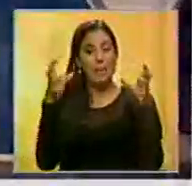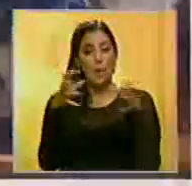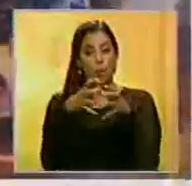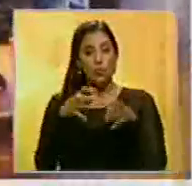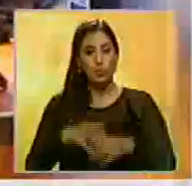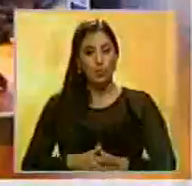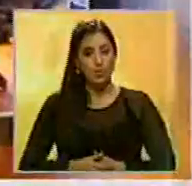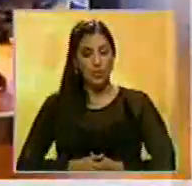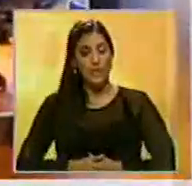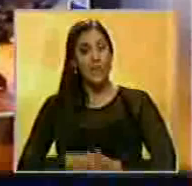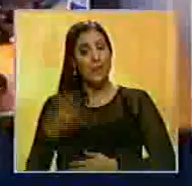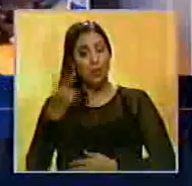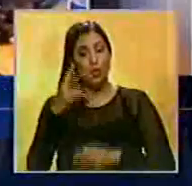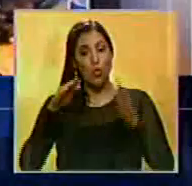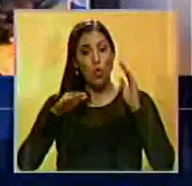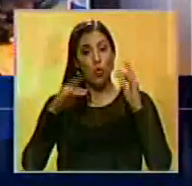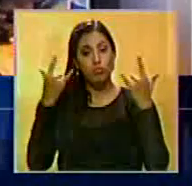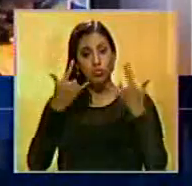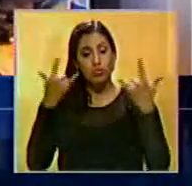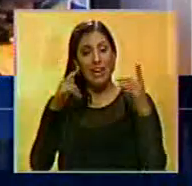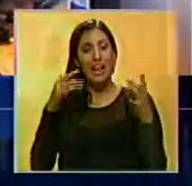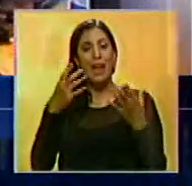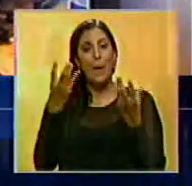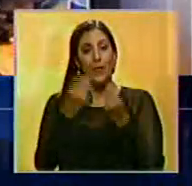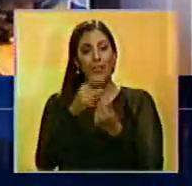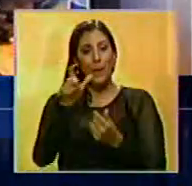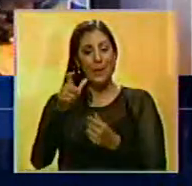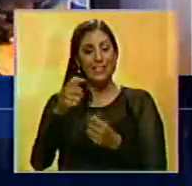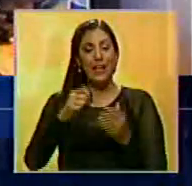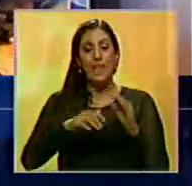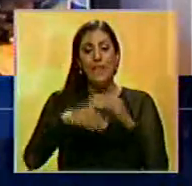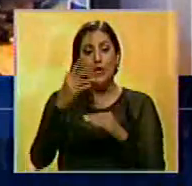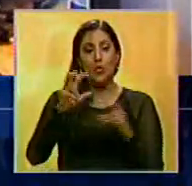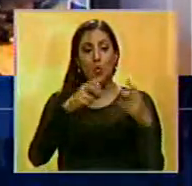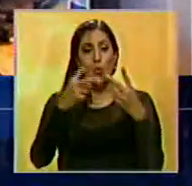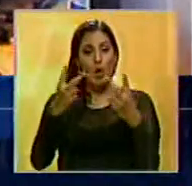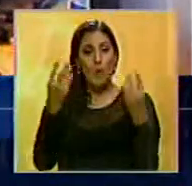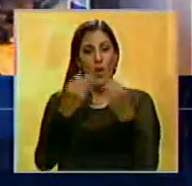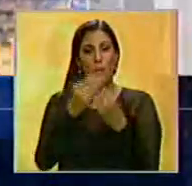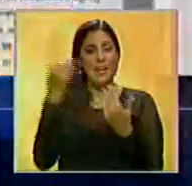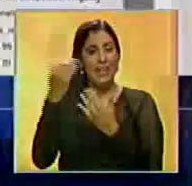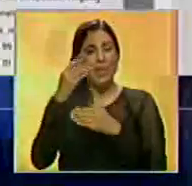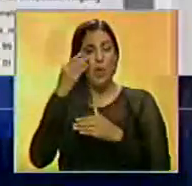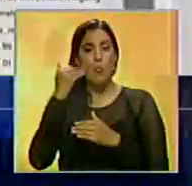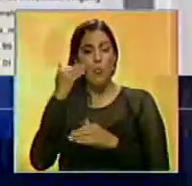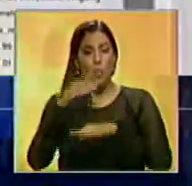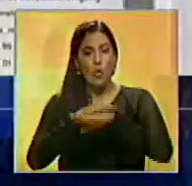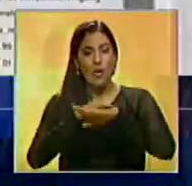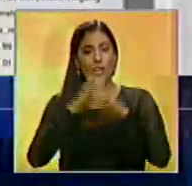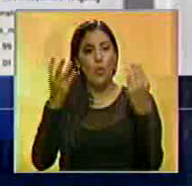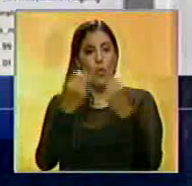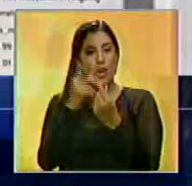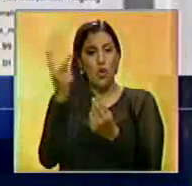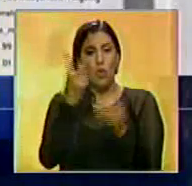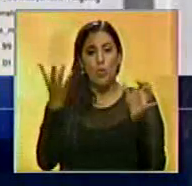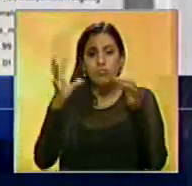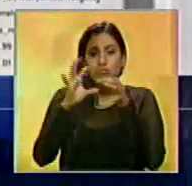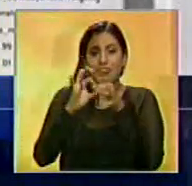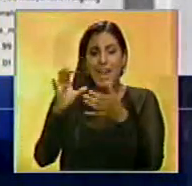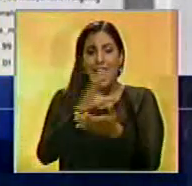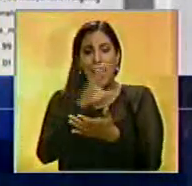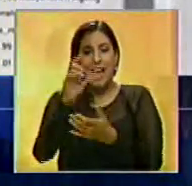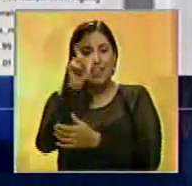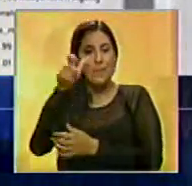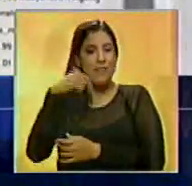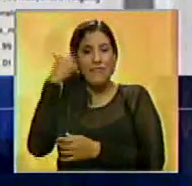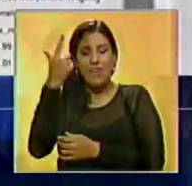juntos. El reggaetonero anunció a todos sus seguidores que estrenaba nuevo sencillo promocional Safari, que cuenta con la participación del cantante y